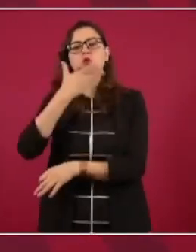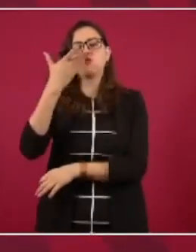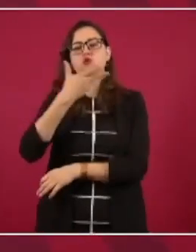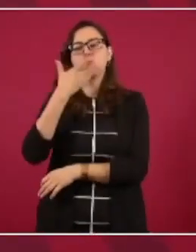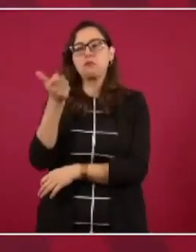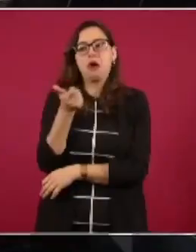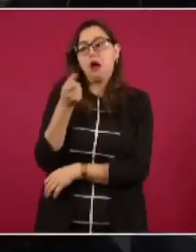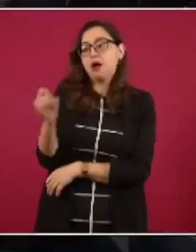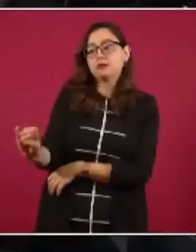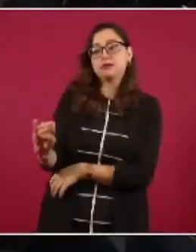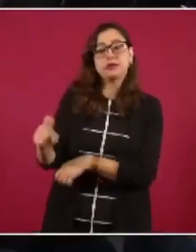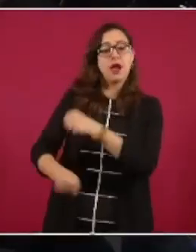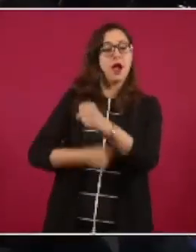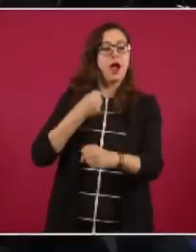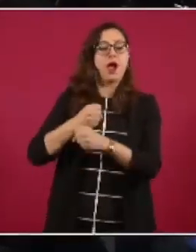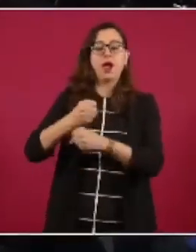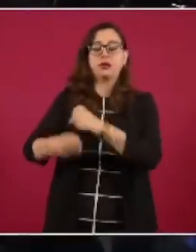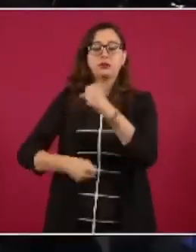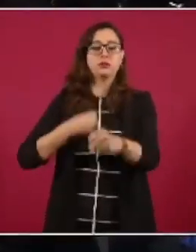Entonces,